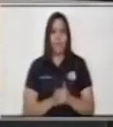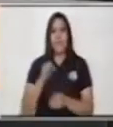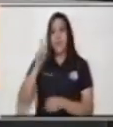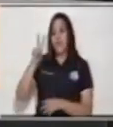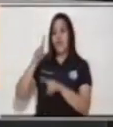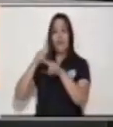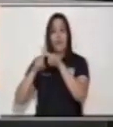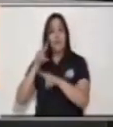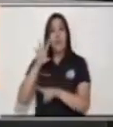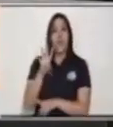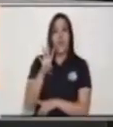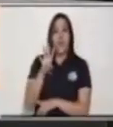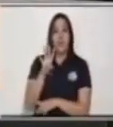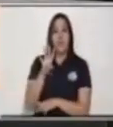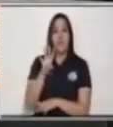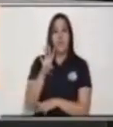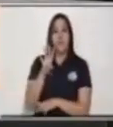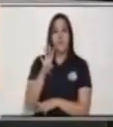2 por 4.